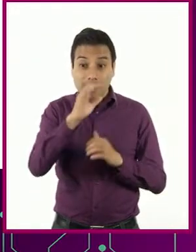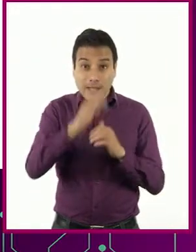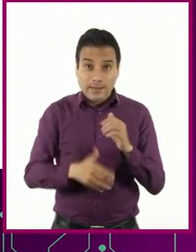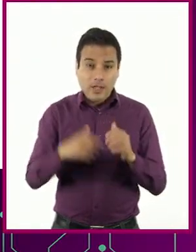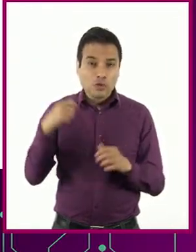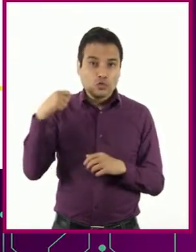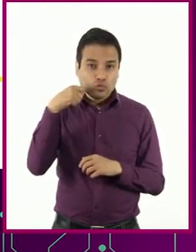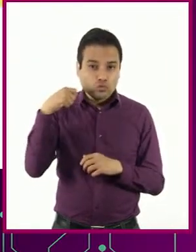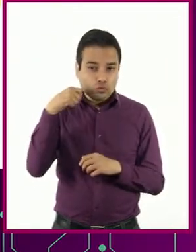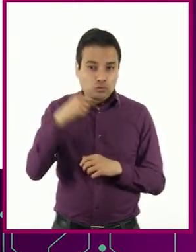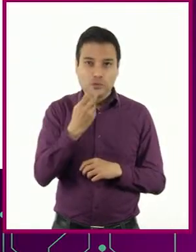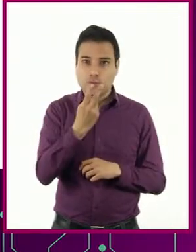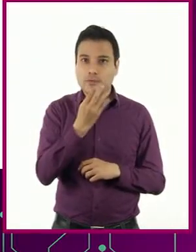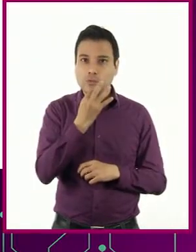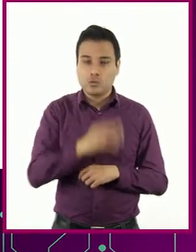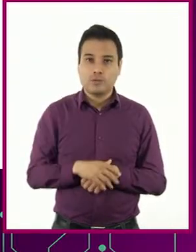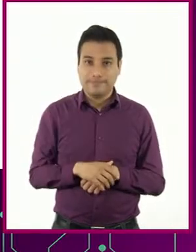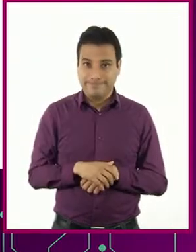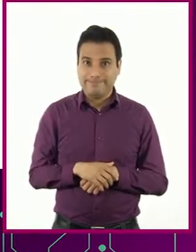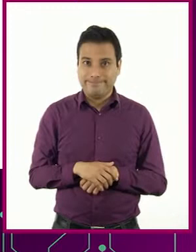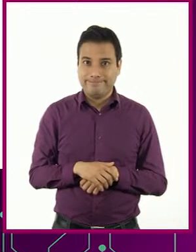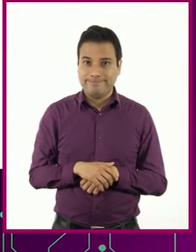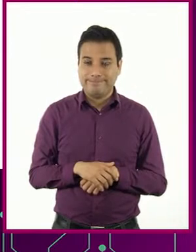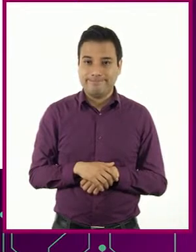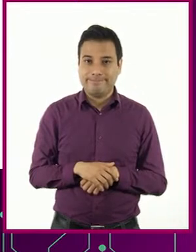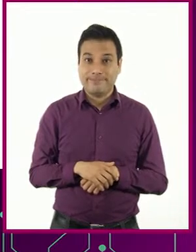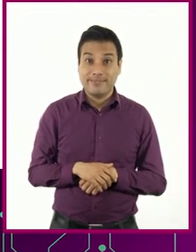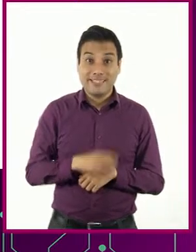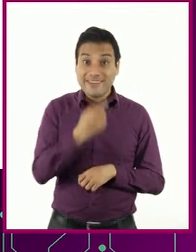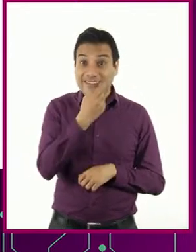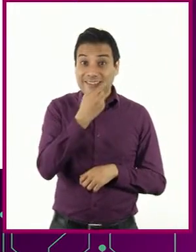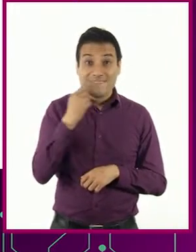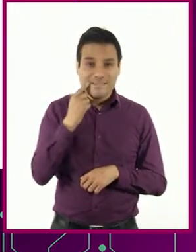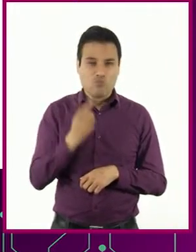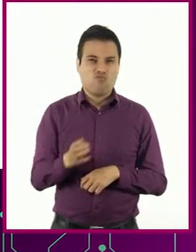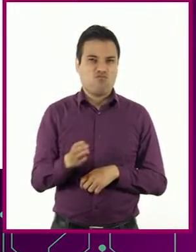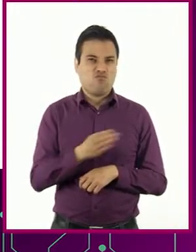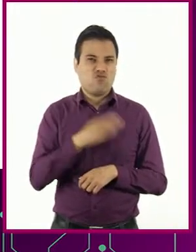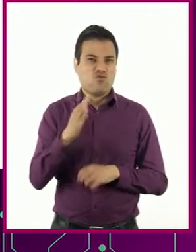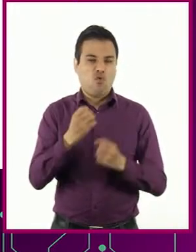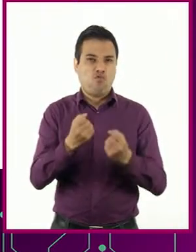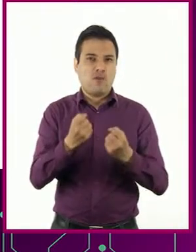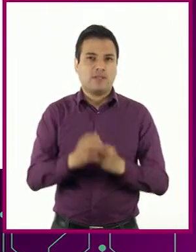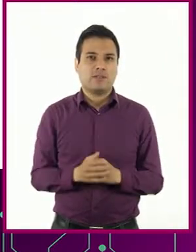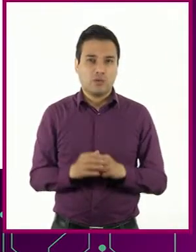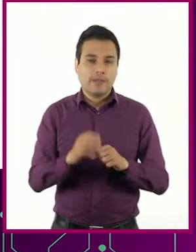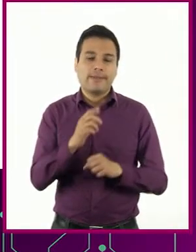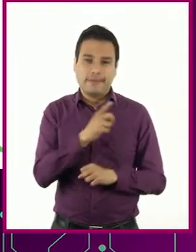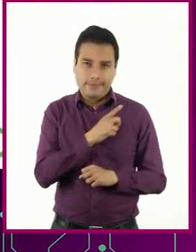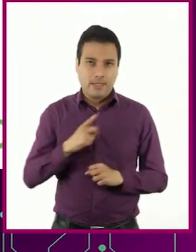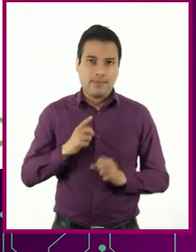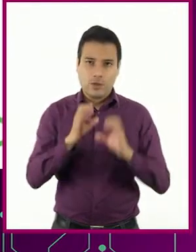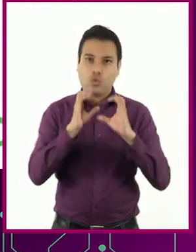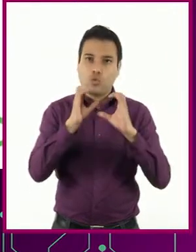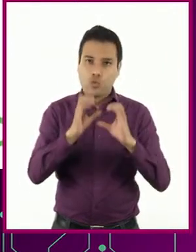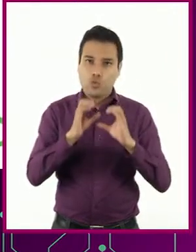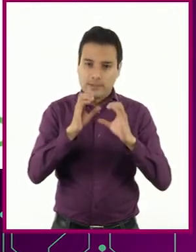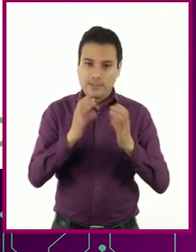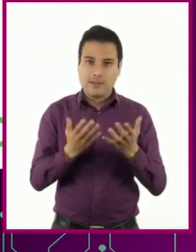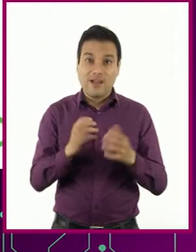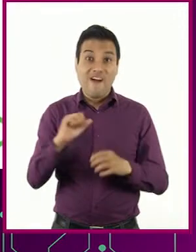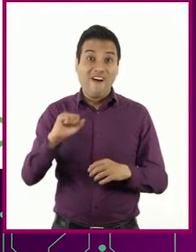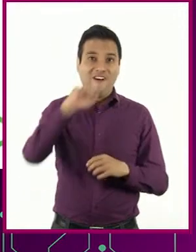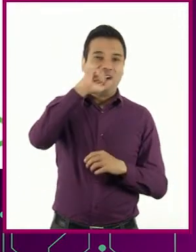menos 2 minutos y nunca olvidar hacerlo antes de dormir. Los dientes son fuertes siempre y cuando los cuidemos, por lo que debemos evitar golpes